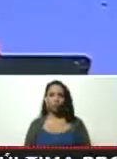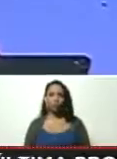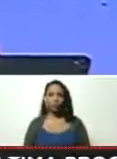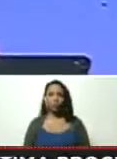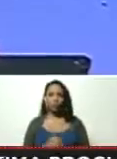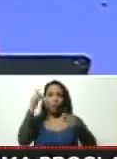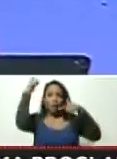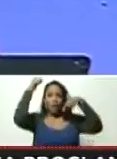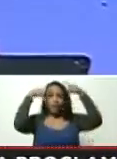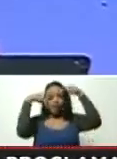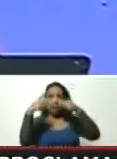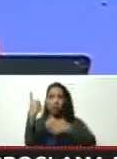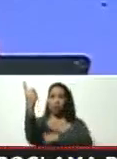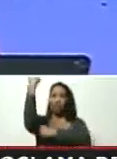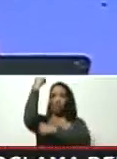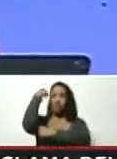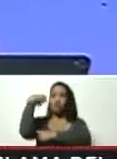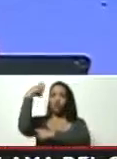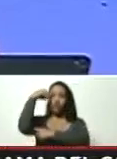Chávez nos forjó a todos,